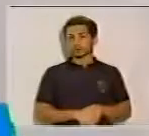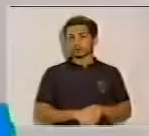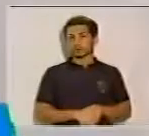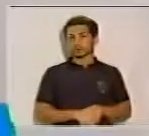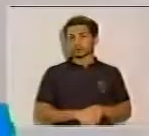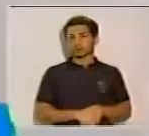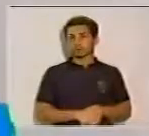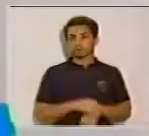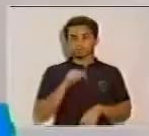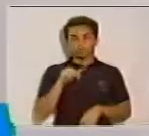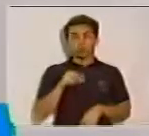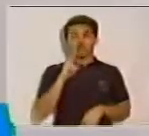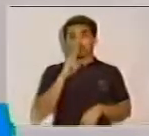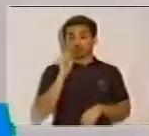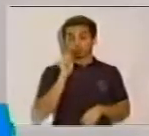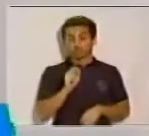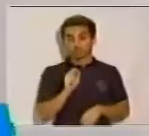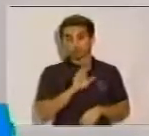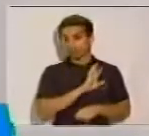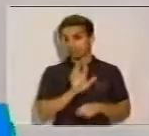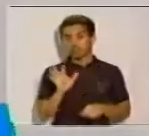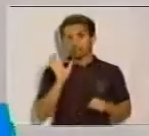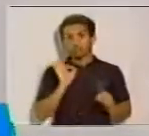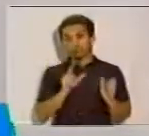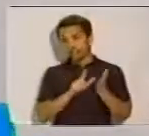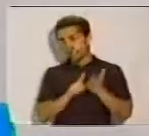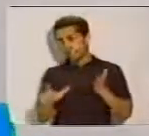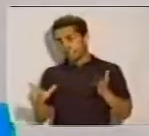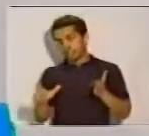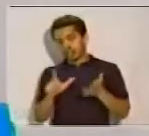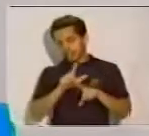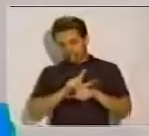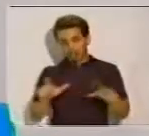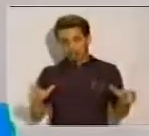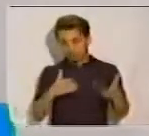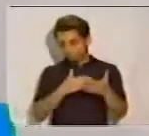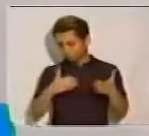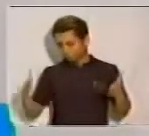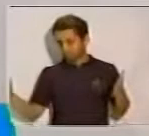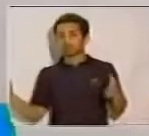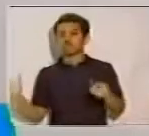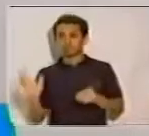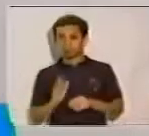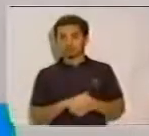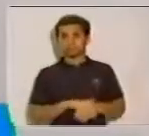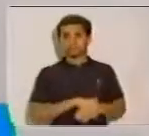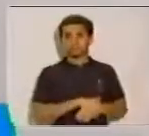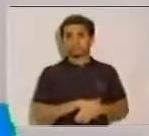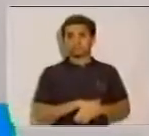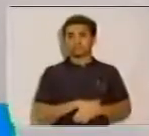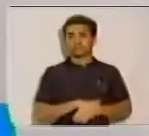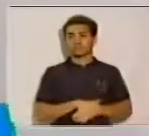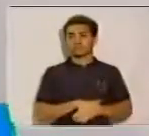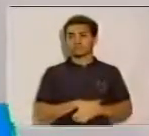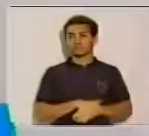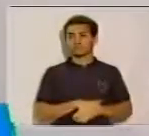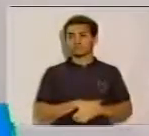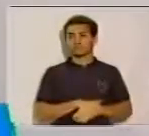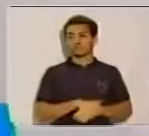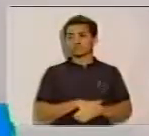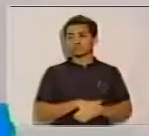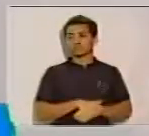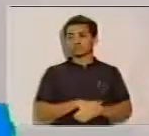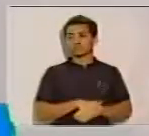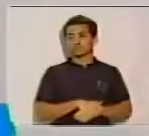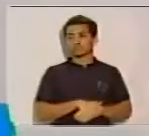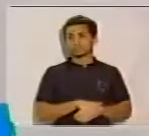hacer mayor problema ni mayor proceso con otros ángulos o triángulos que tal vez no se enredarían el procedimiento. Miren lo que